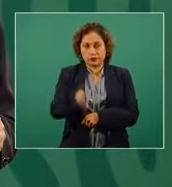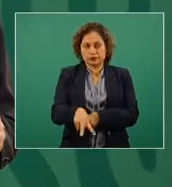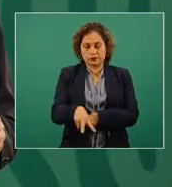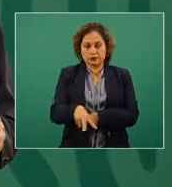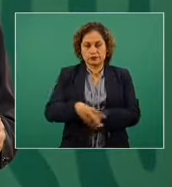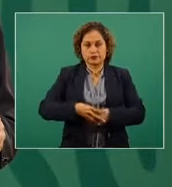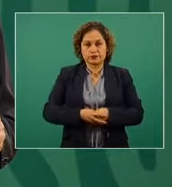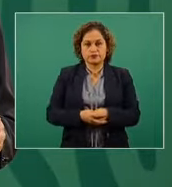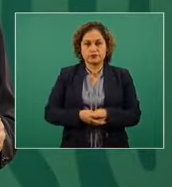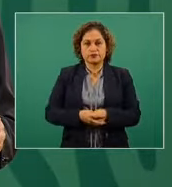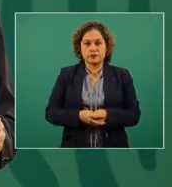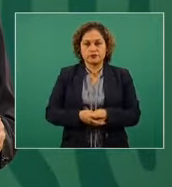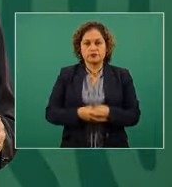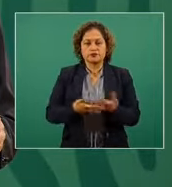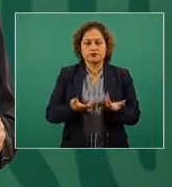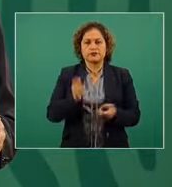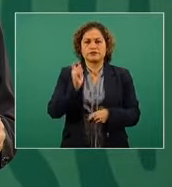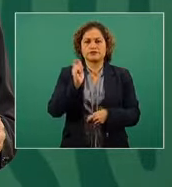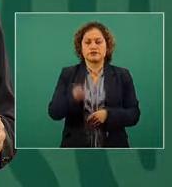militantes